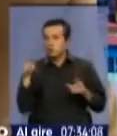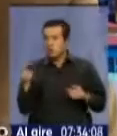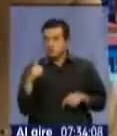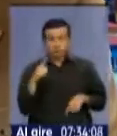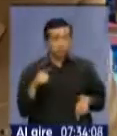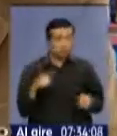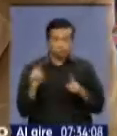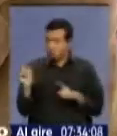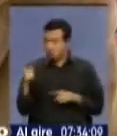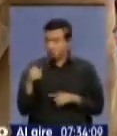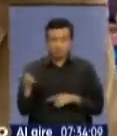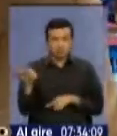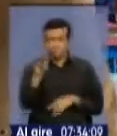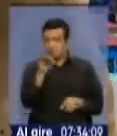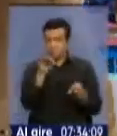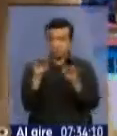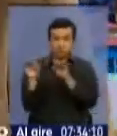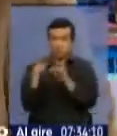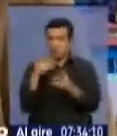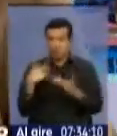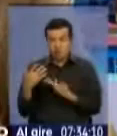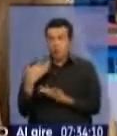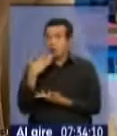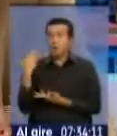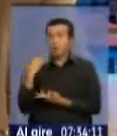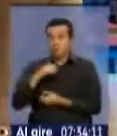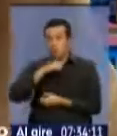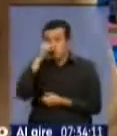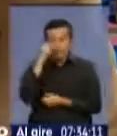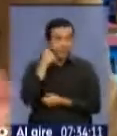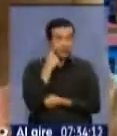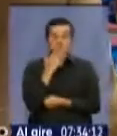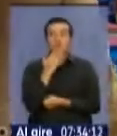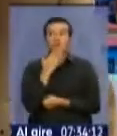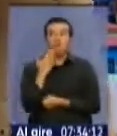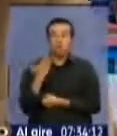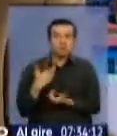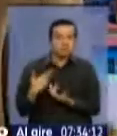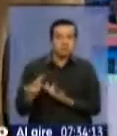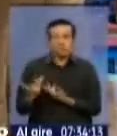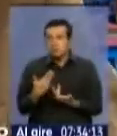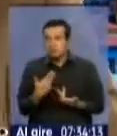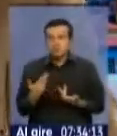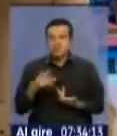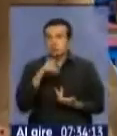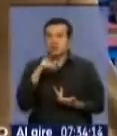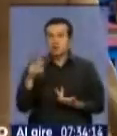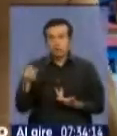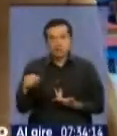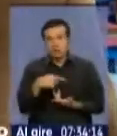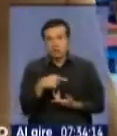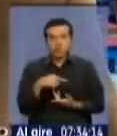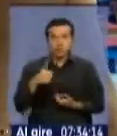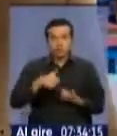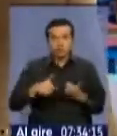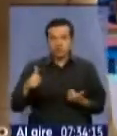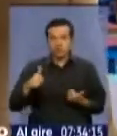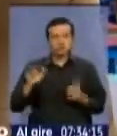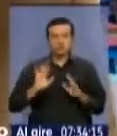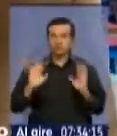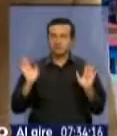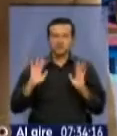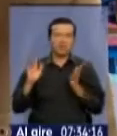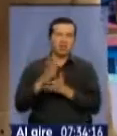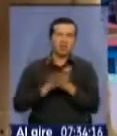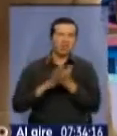a una autoridad, luego para poder negociar la mayoría con otros tendrá que ahí subastar quién va a las otras autoridades, y eso sigue